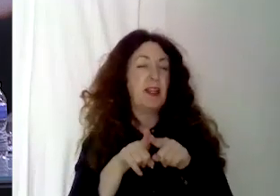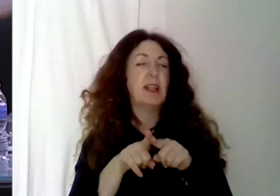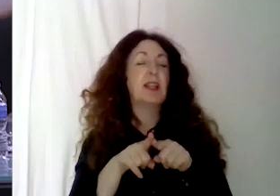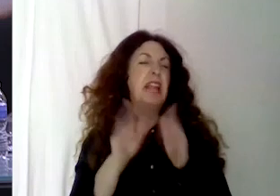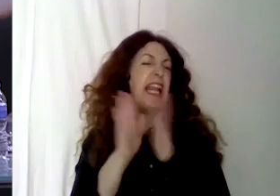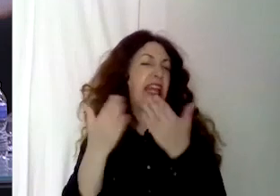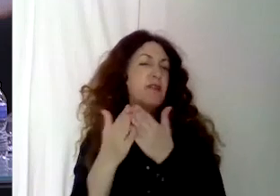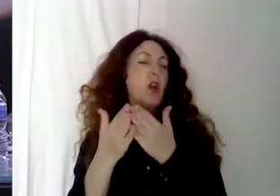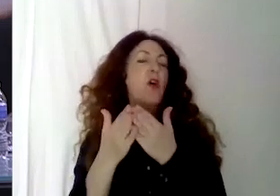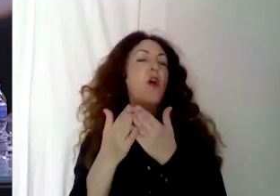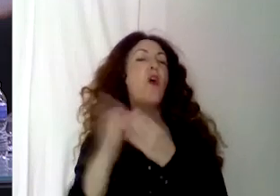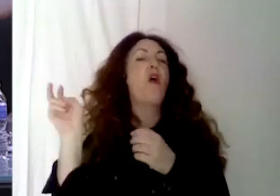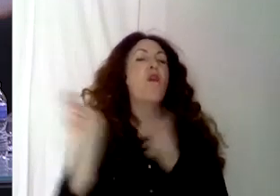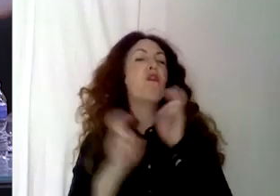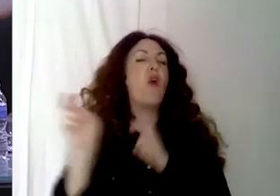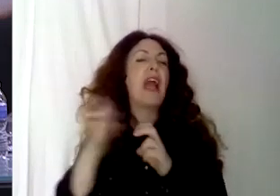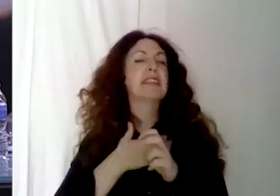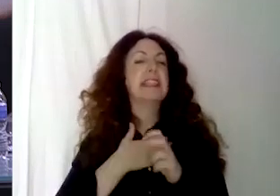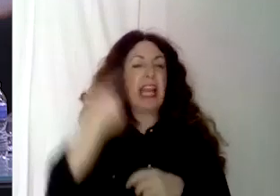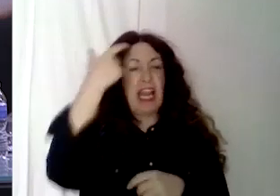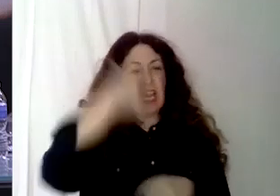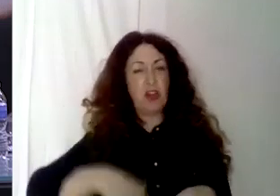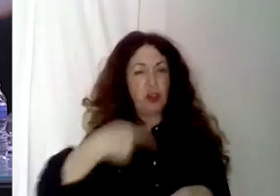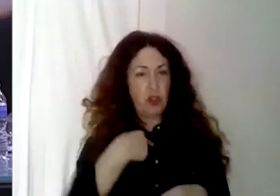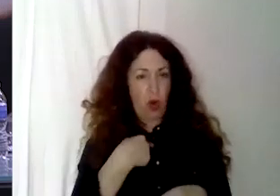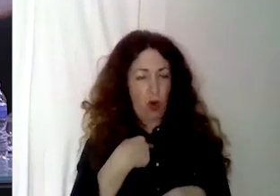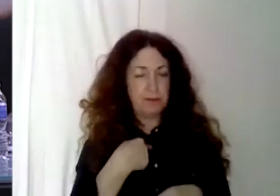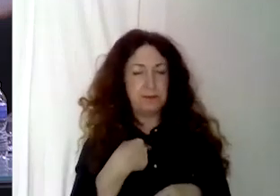entrar como una configuración que ya no es